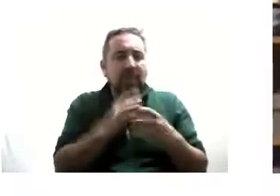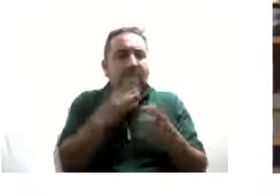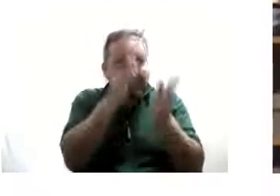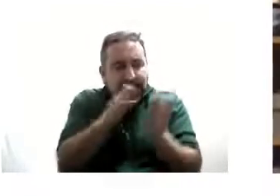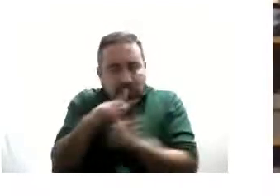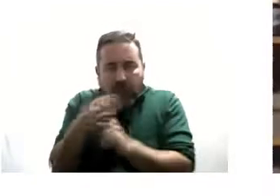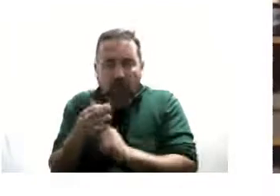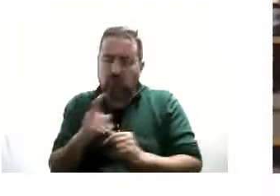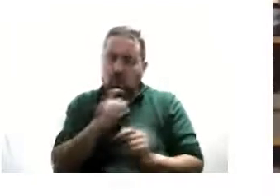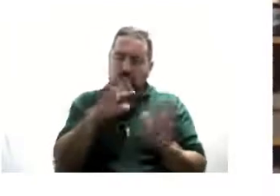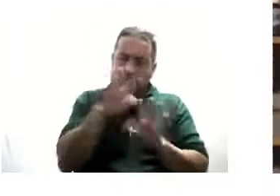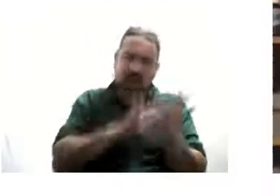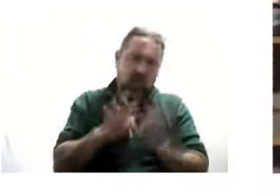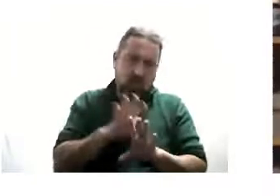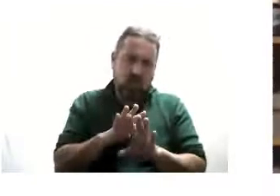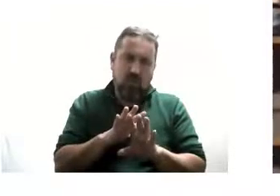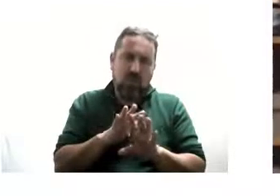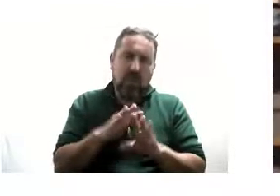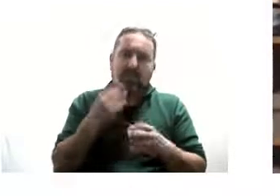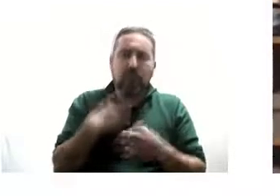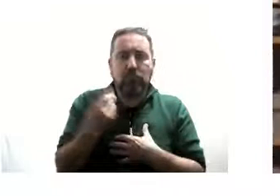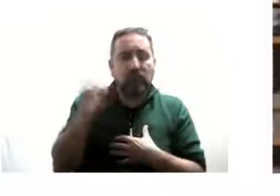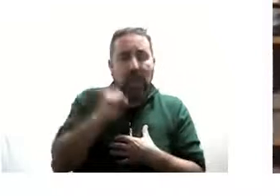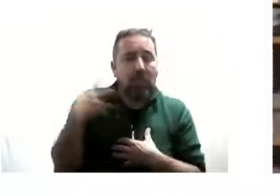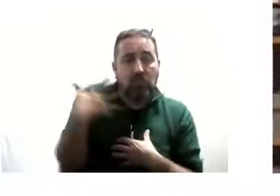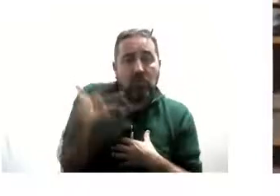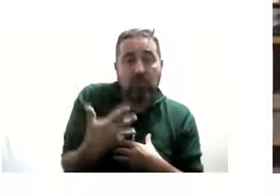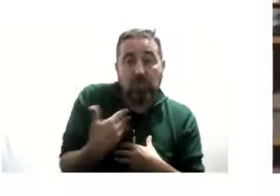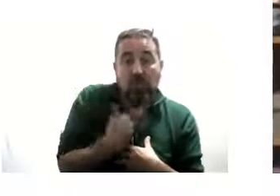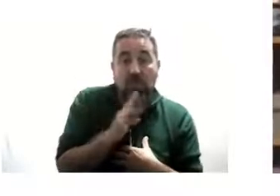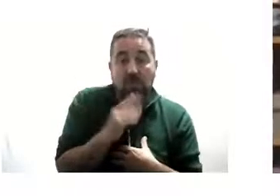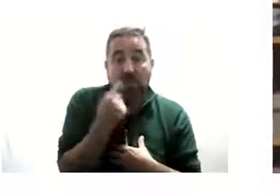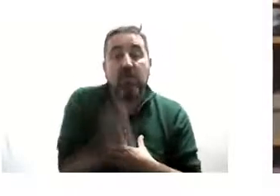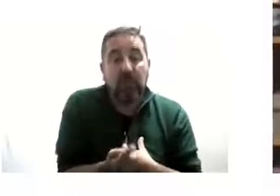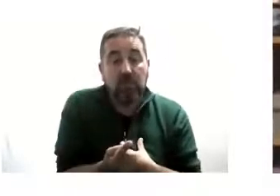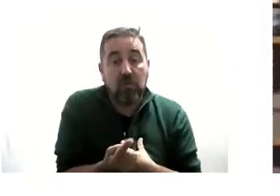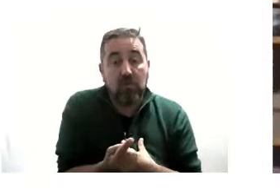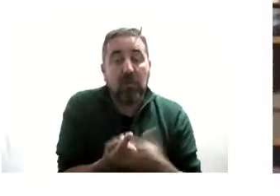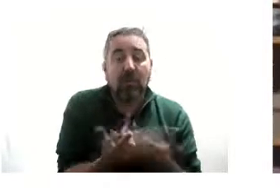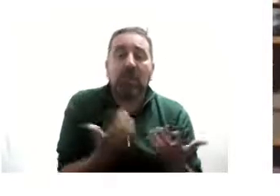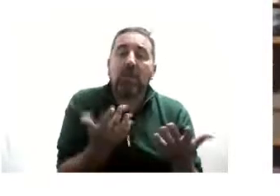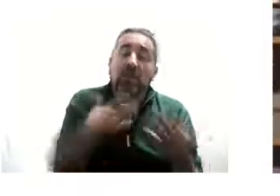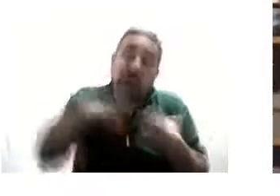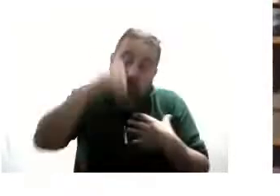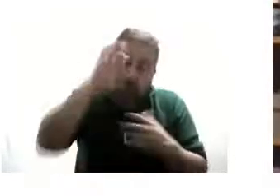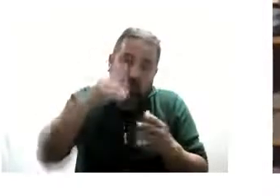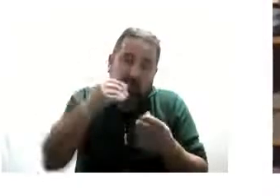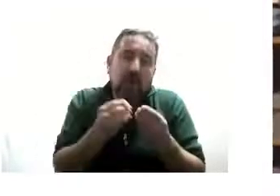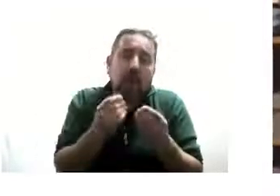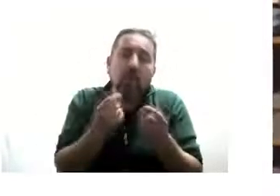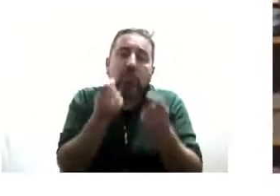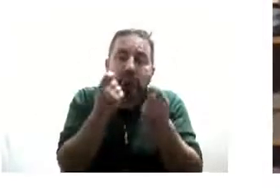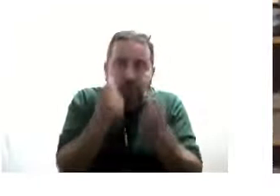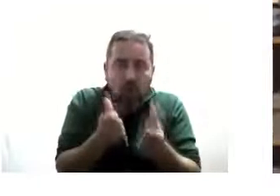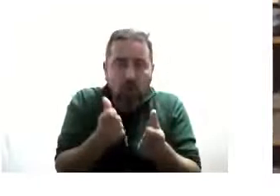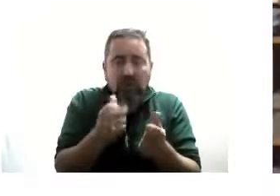complejos. Eso es muy complejo, lleva muchos años y, como digo, desde mi punto de vista debe hacerse en pocos y buenos centros